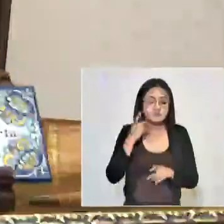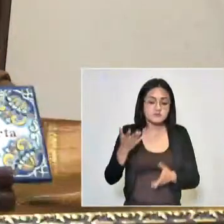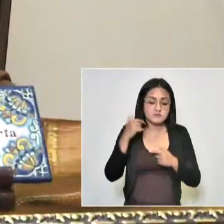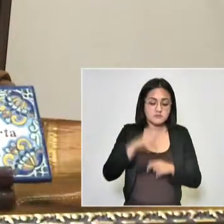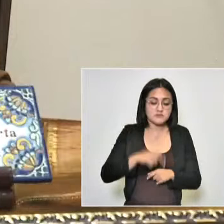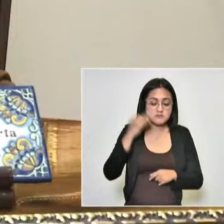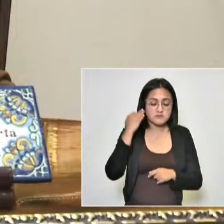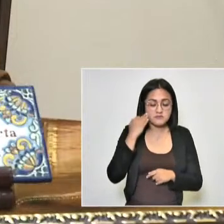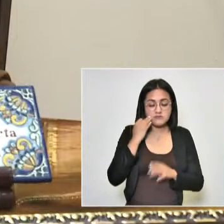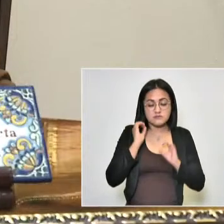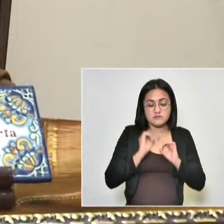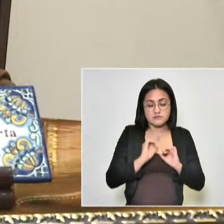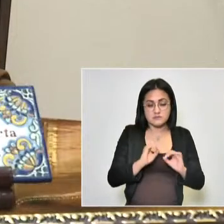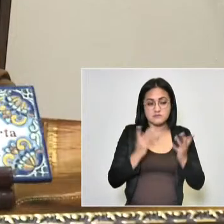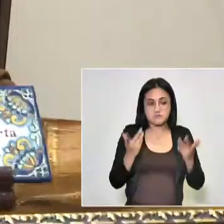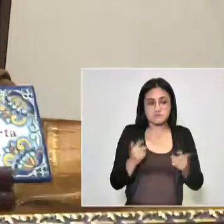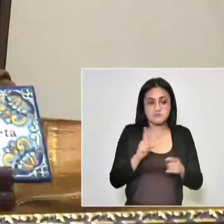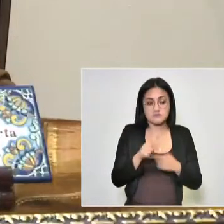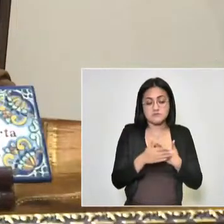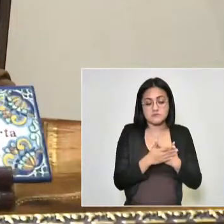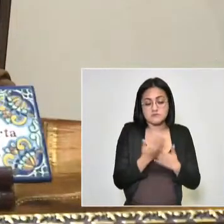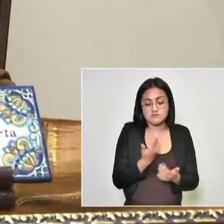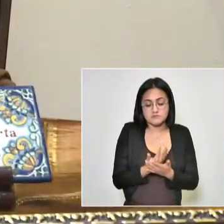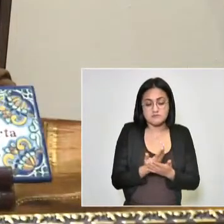poco dentro de unos momentos